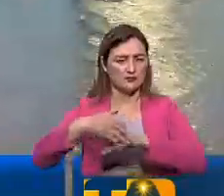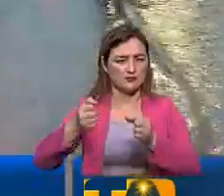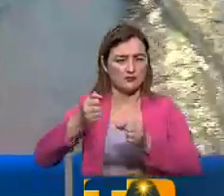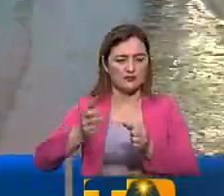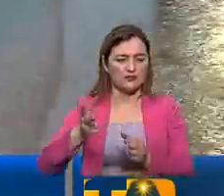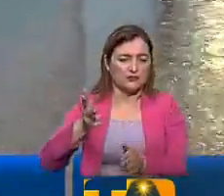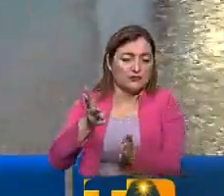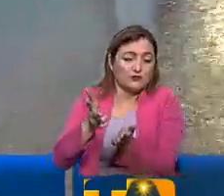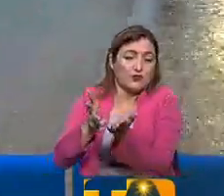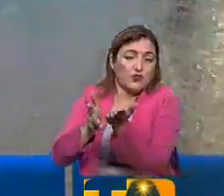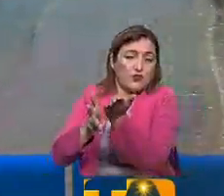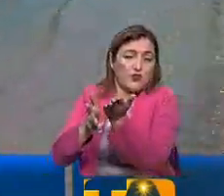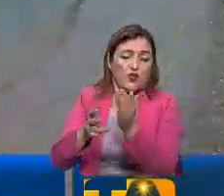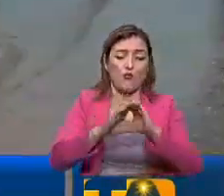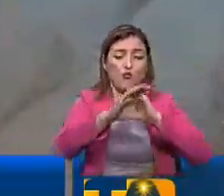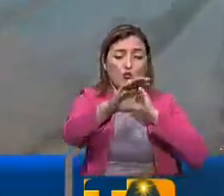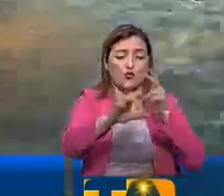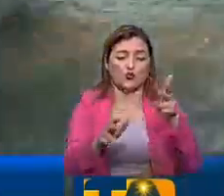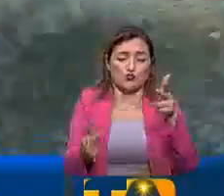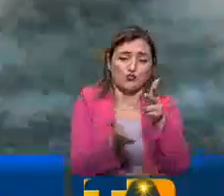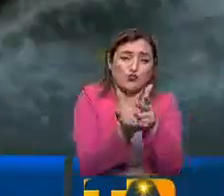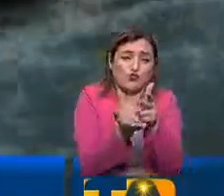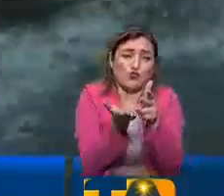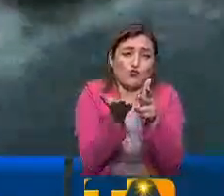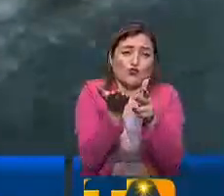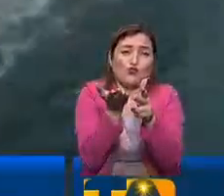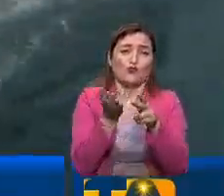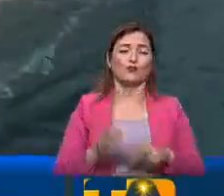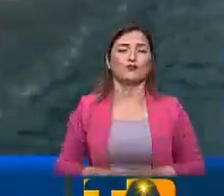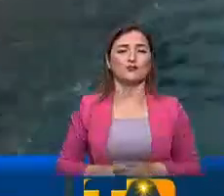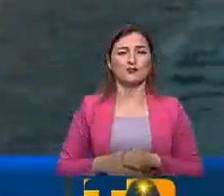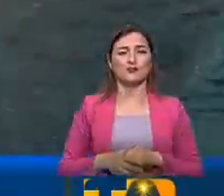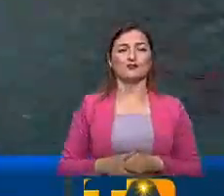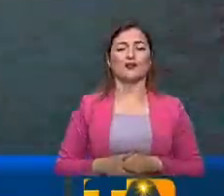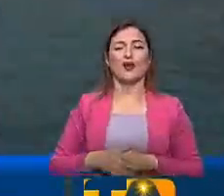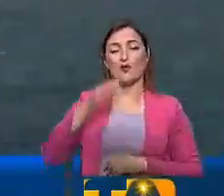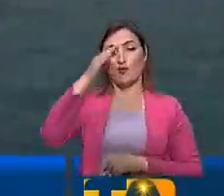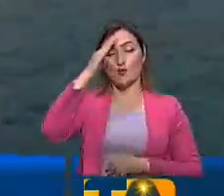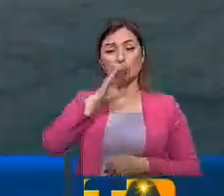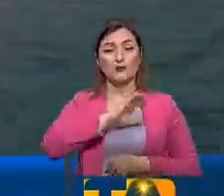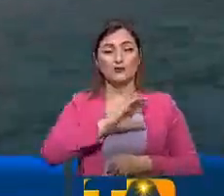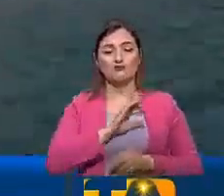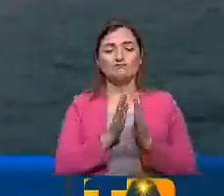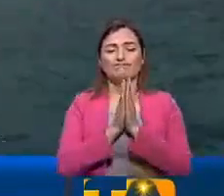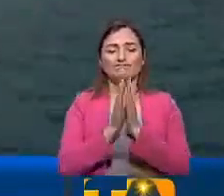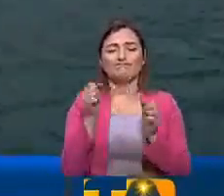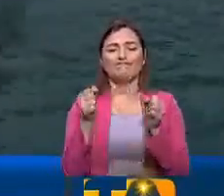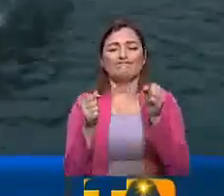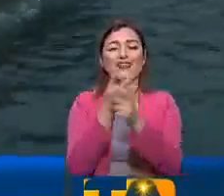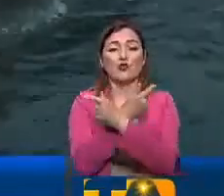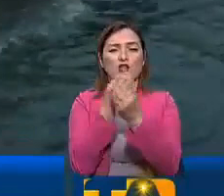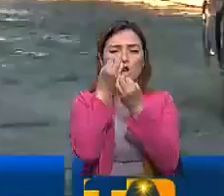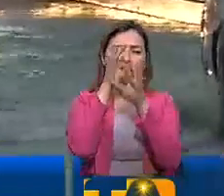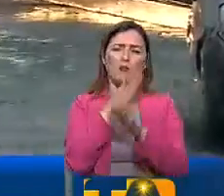los autos y buses. Incluso la Autoridad de Tránsito Municipal, ATM, pidió a los conductores en su cuenta de Twitter que tomen precauciones